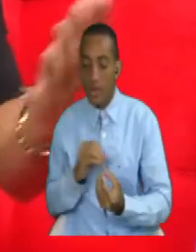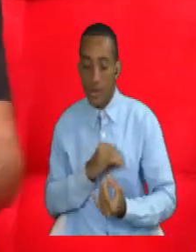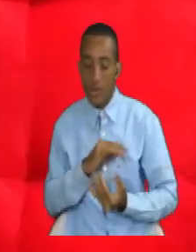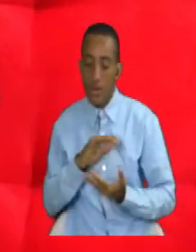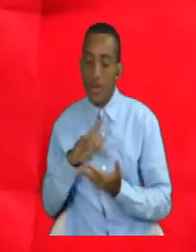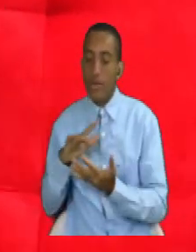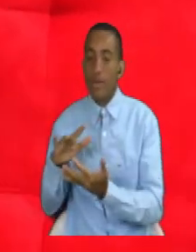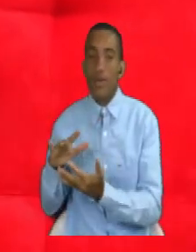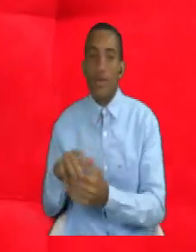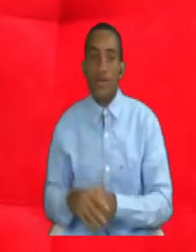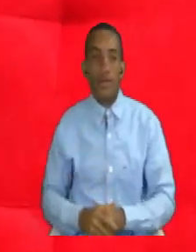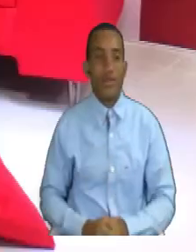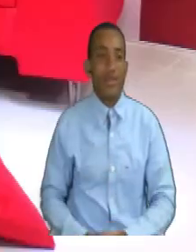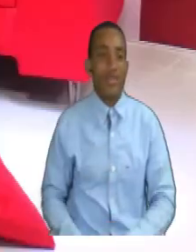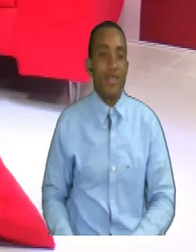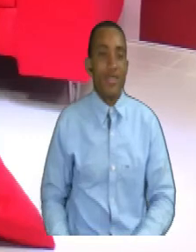corazón.